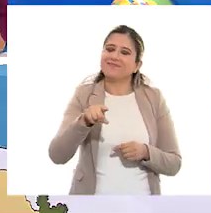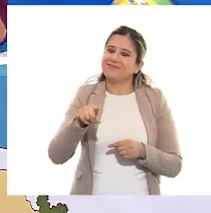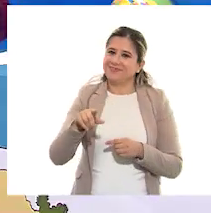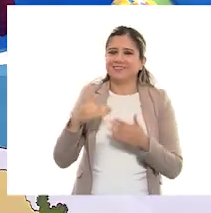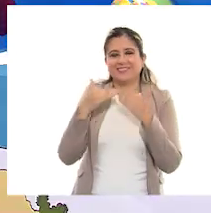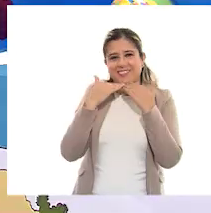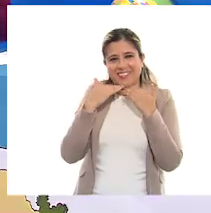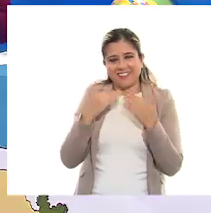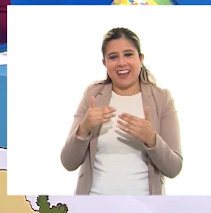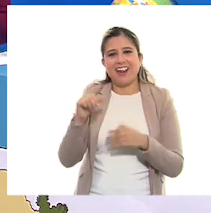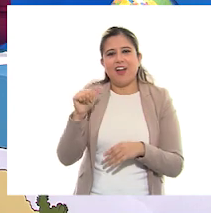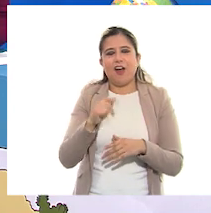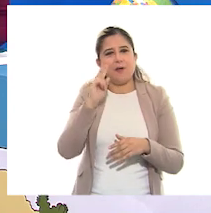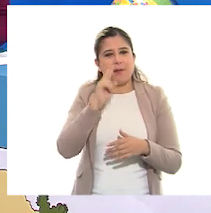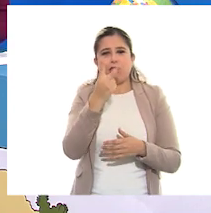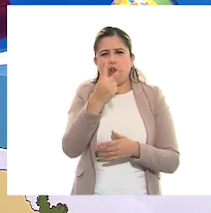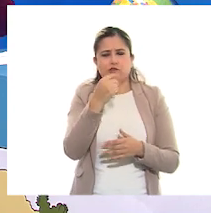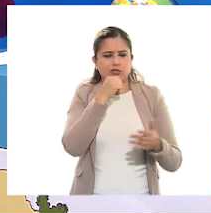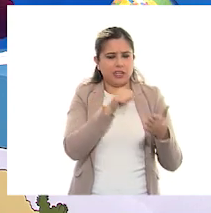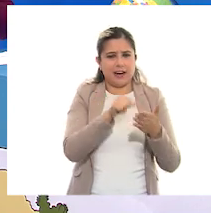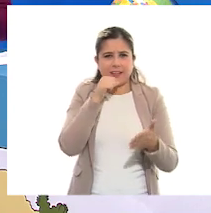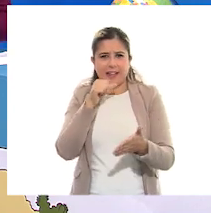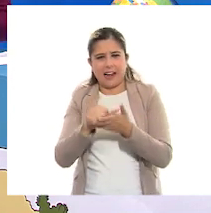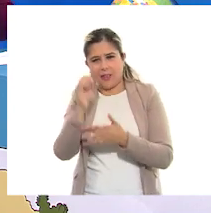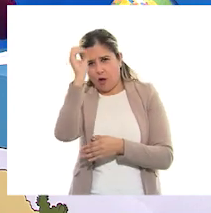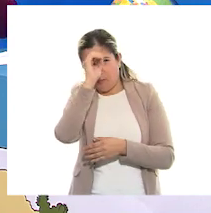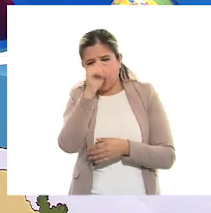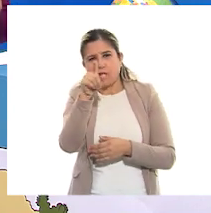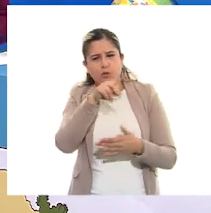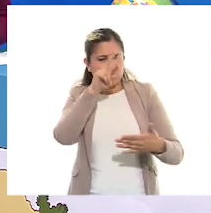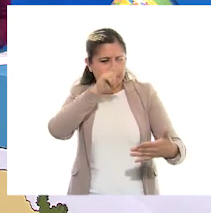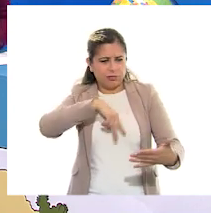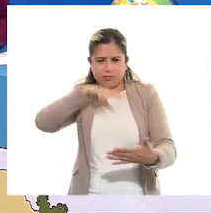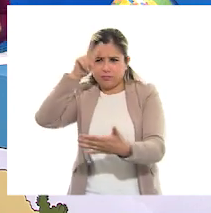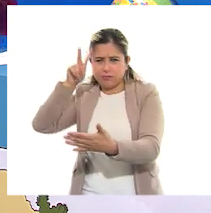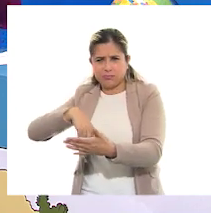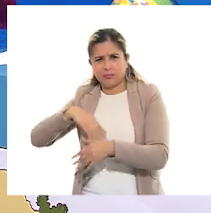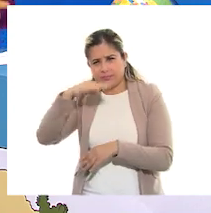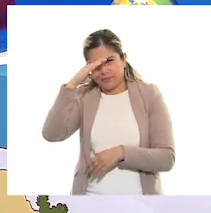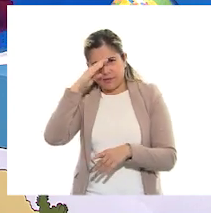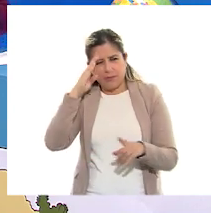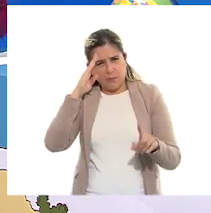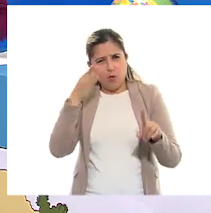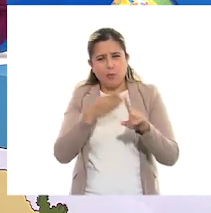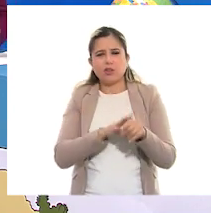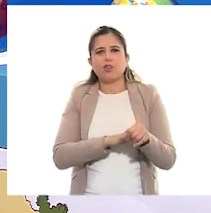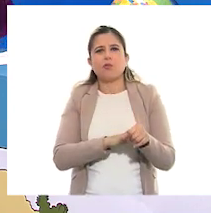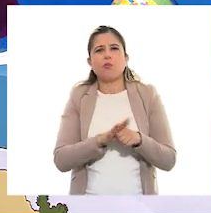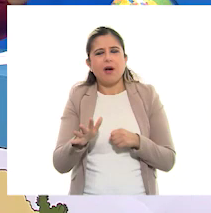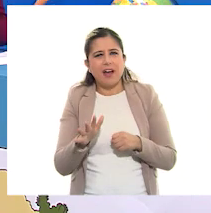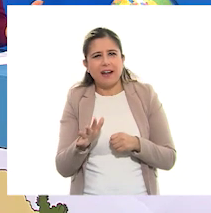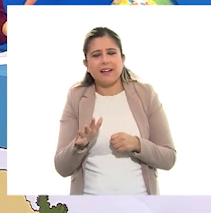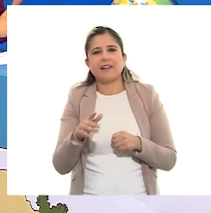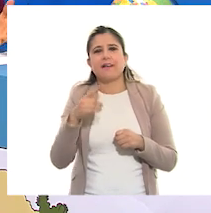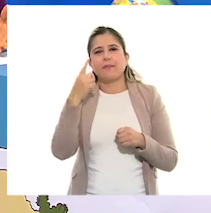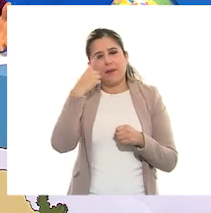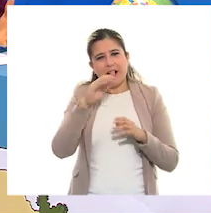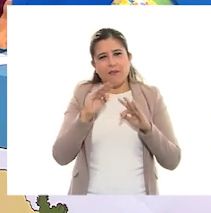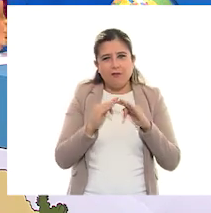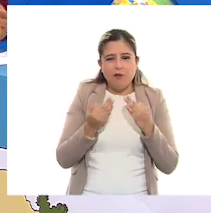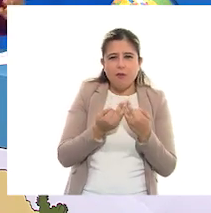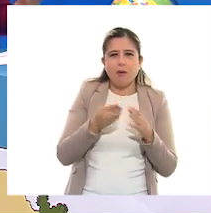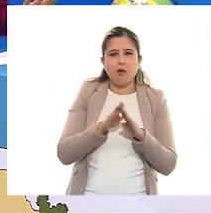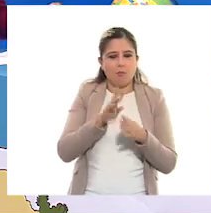hoy leeremos dos cartas de opinión. Reflexionaremos sobre su propósito, sobre algunas cuestiones de forma, como